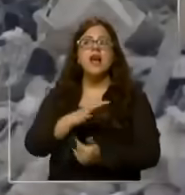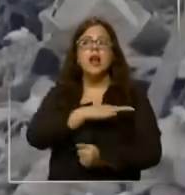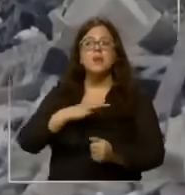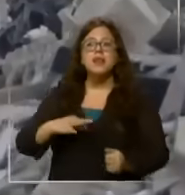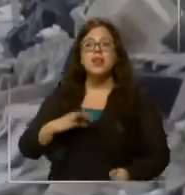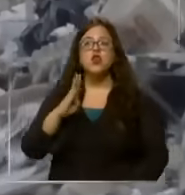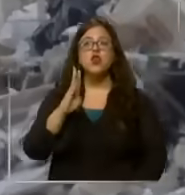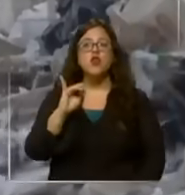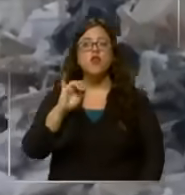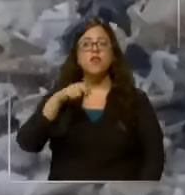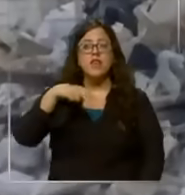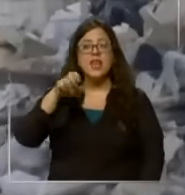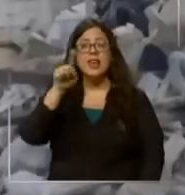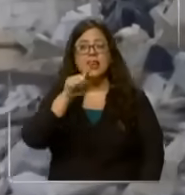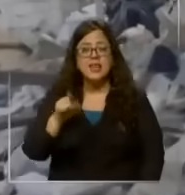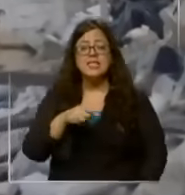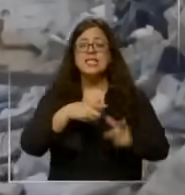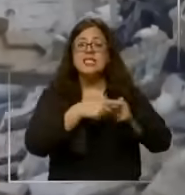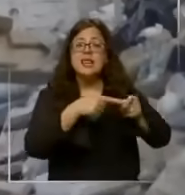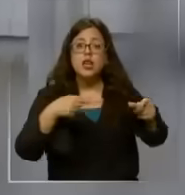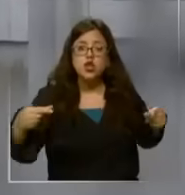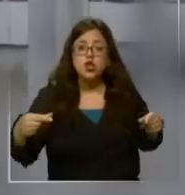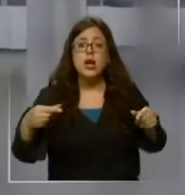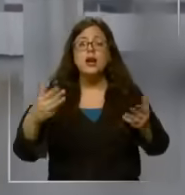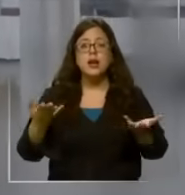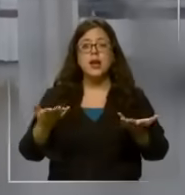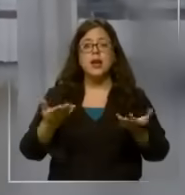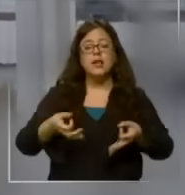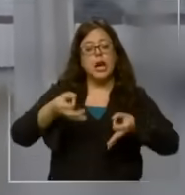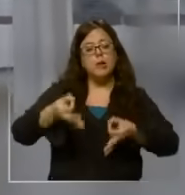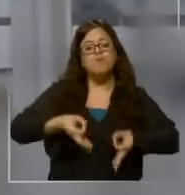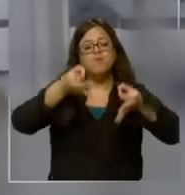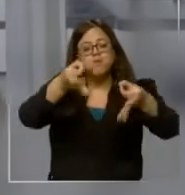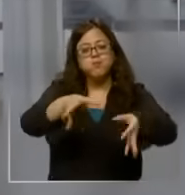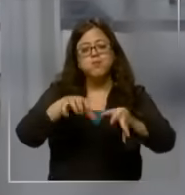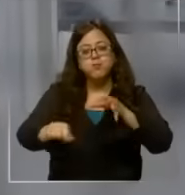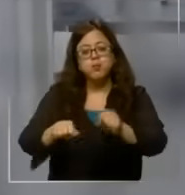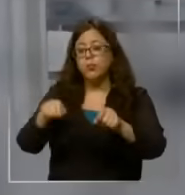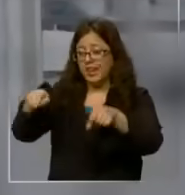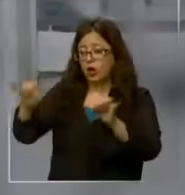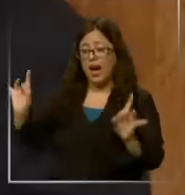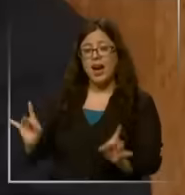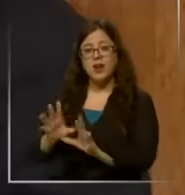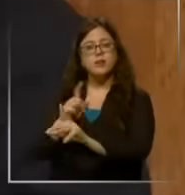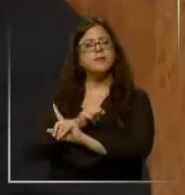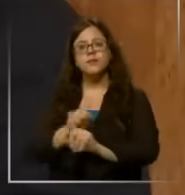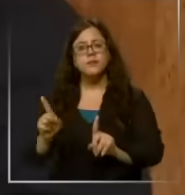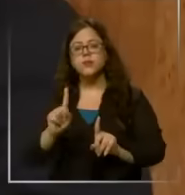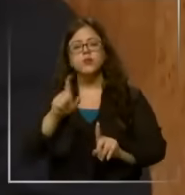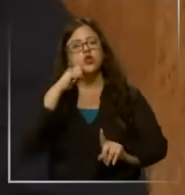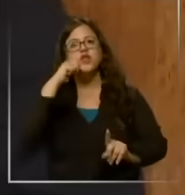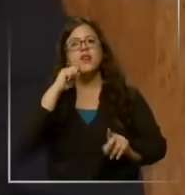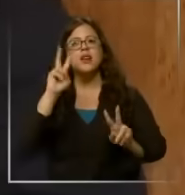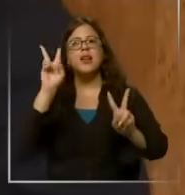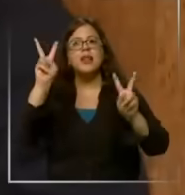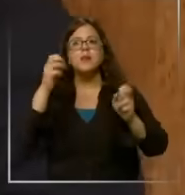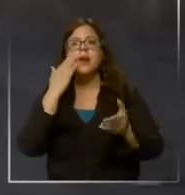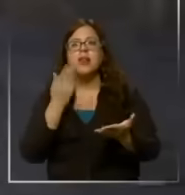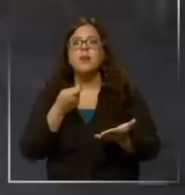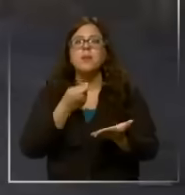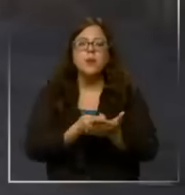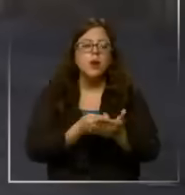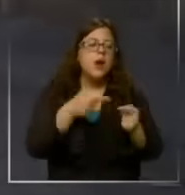para regularizar y otorgar los títulos de dominio. Y esto no es casualidad. Esto no es porque el subsidio sea A o